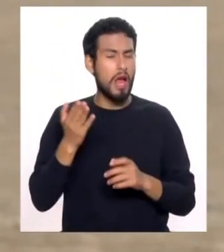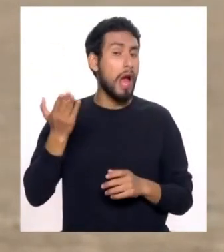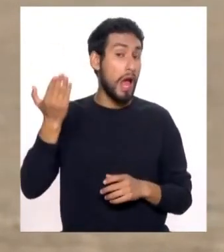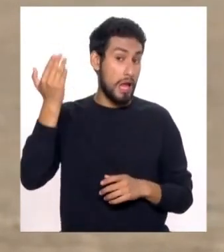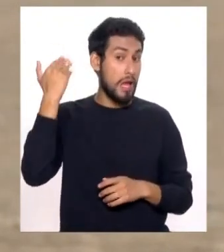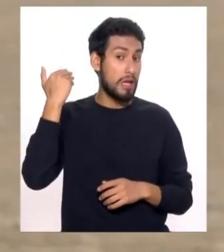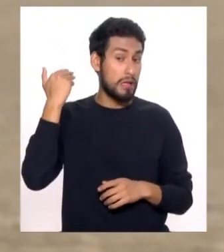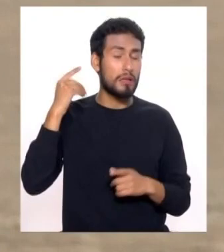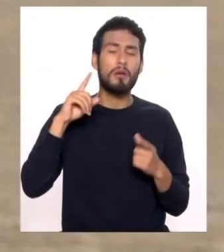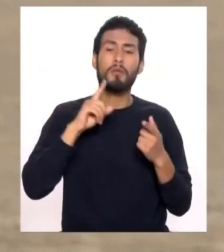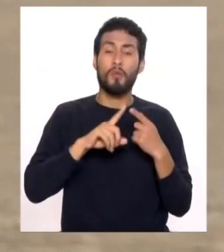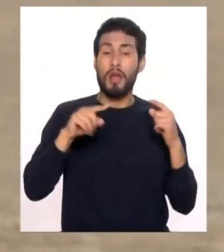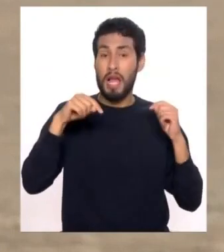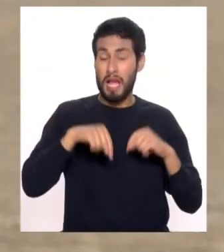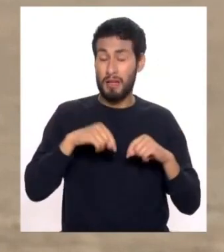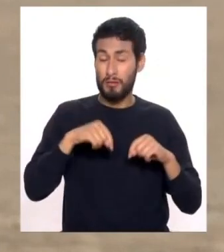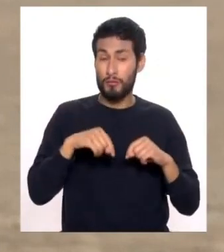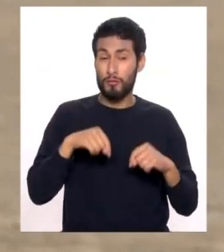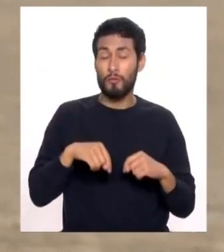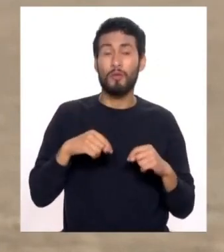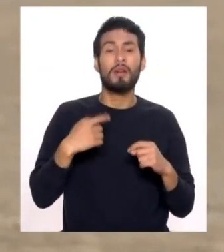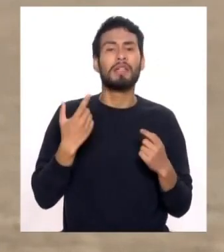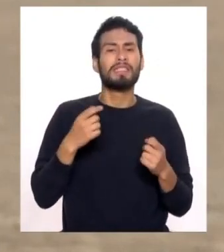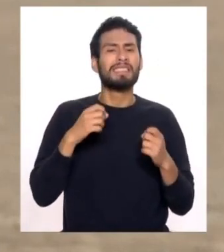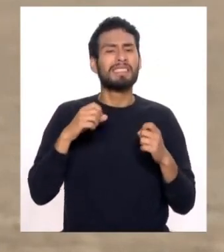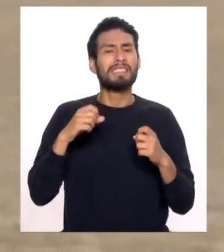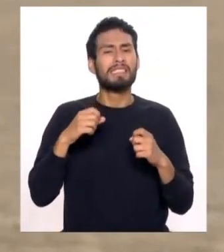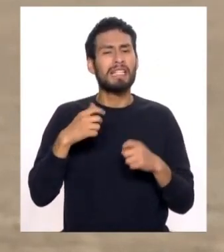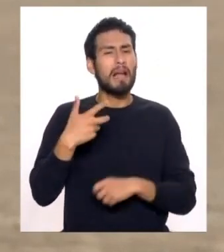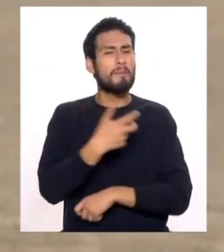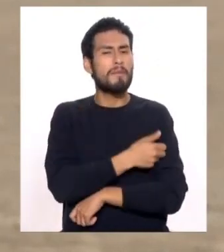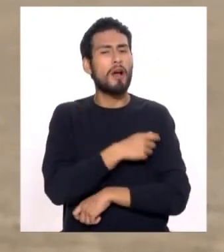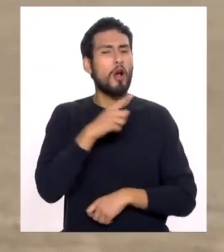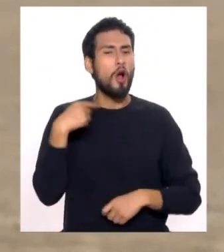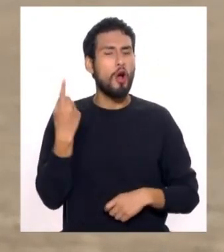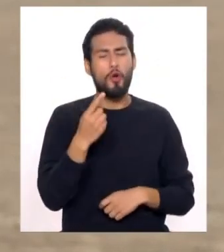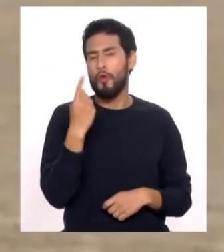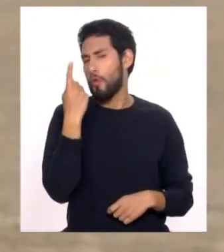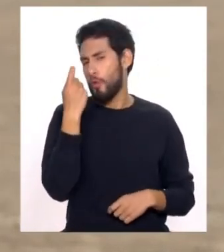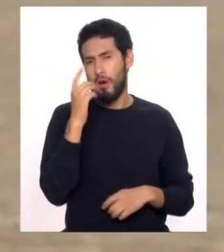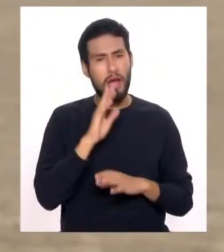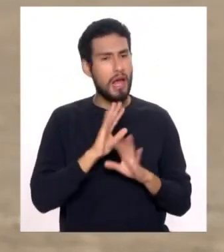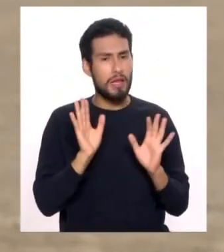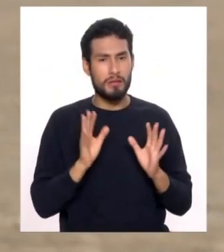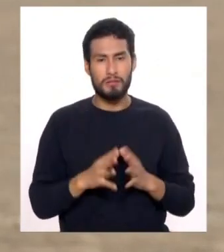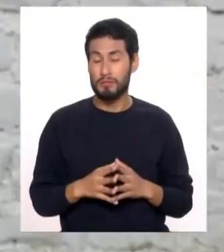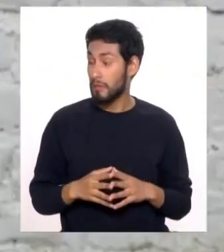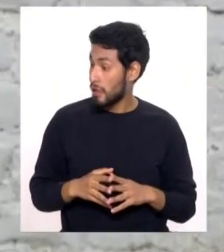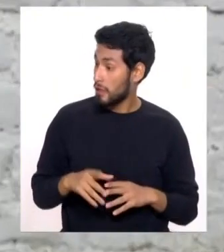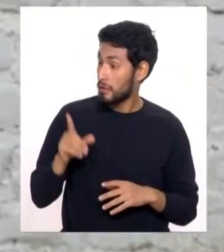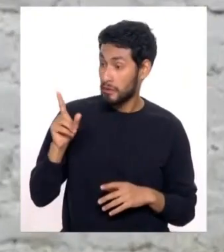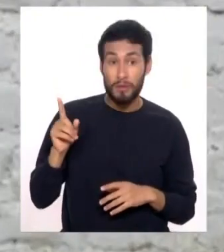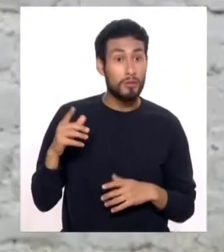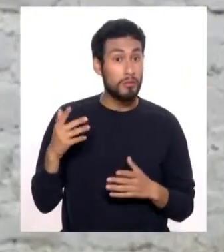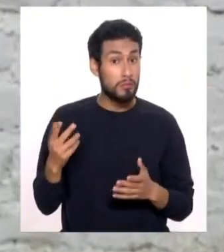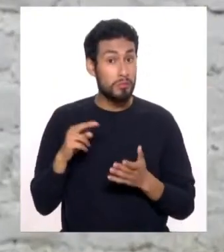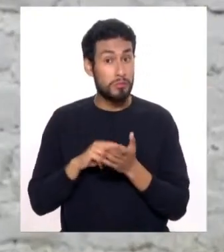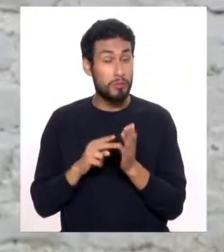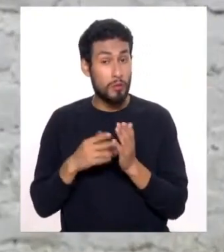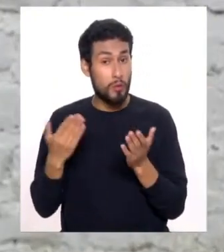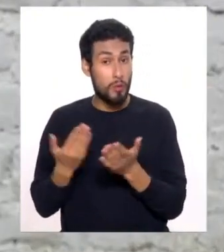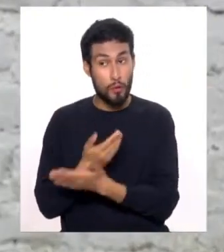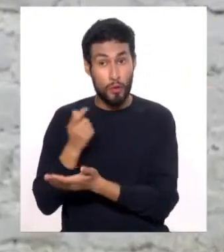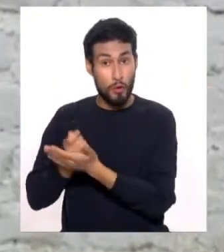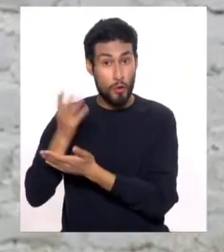anteriormente, pero actualmente el esquema de vacunación nos indica una dosis. Ok, o sea, la nueva, compra que se ha